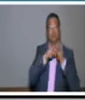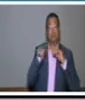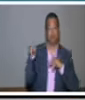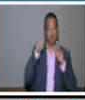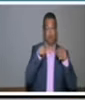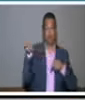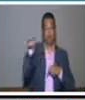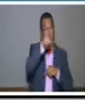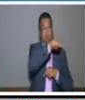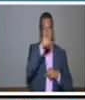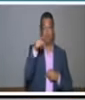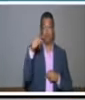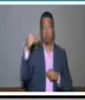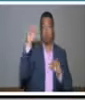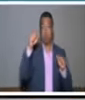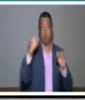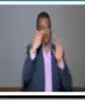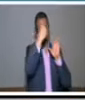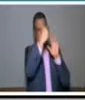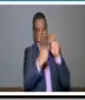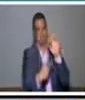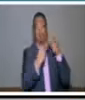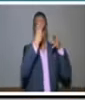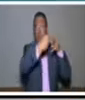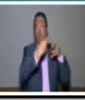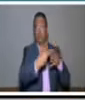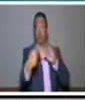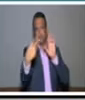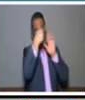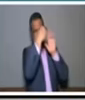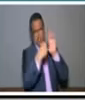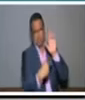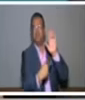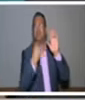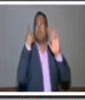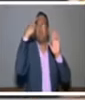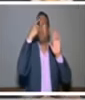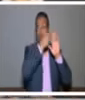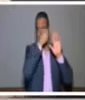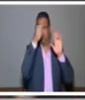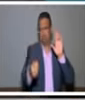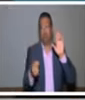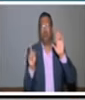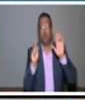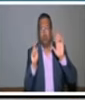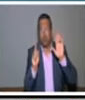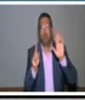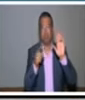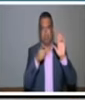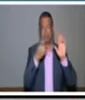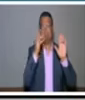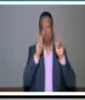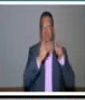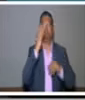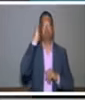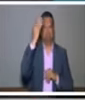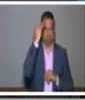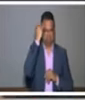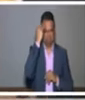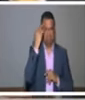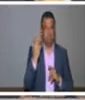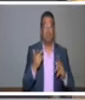ver a quién se está nombrando y por qué se están nombrando. ¿Cuál es la necesidad premiante que están trabajando?